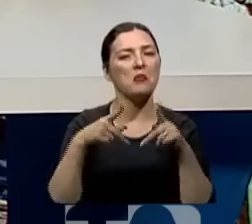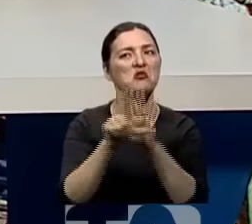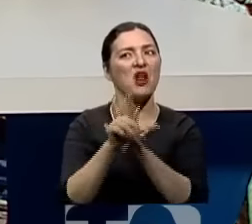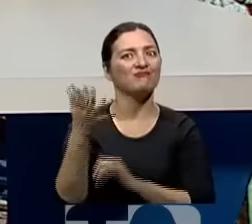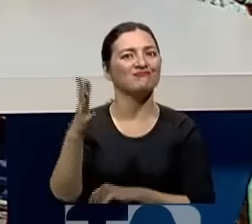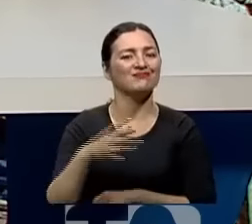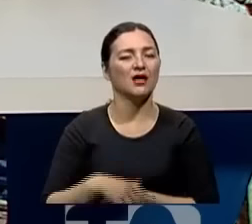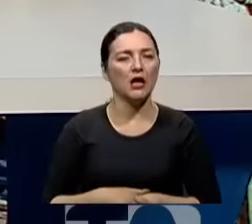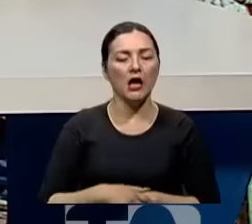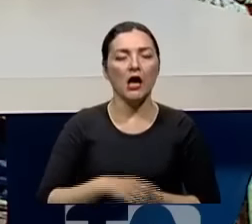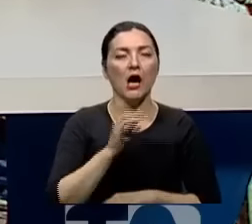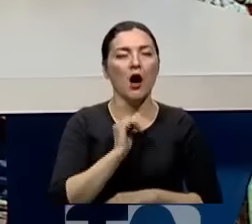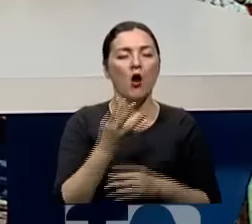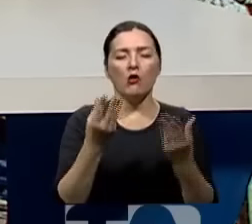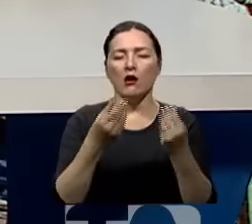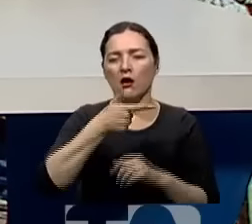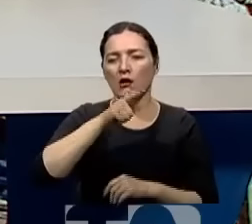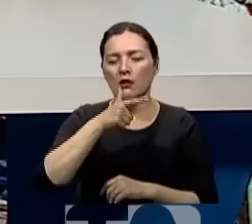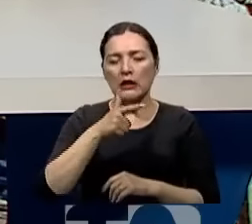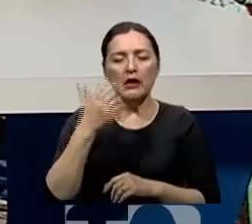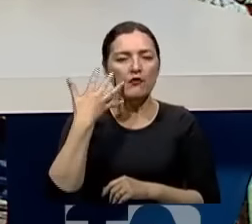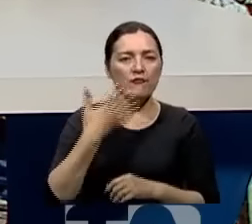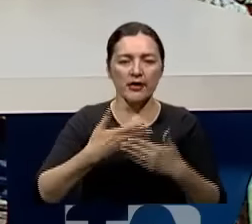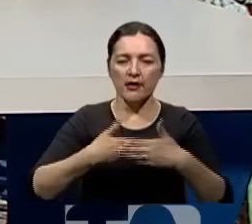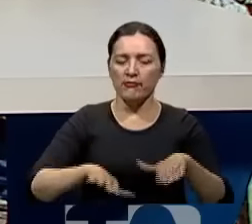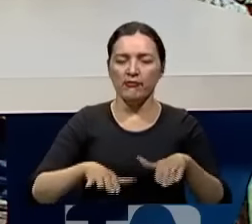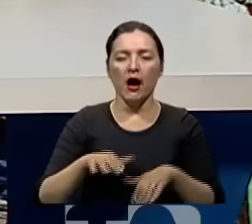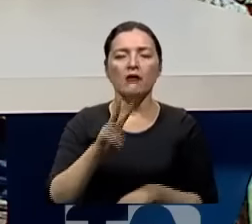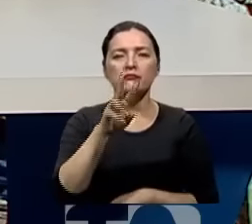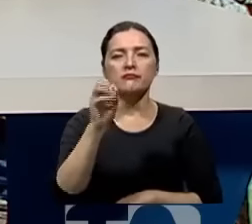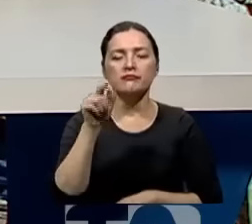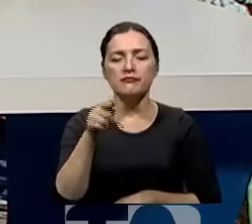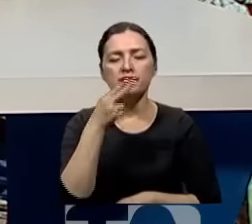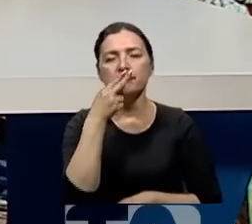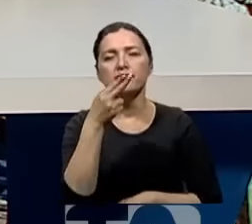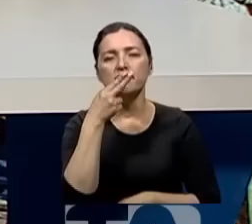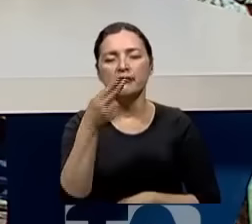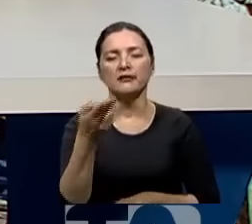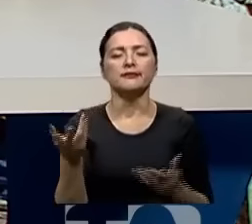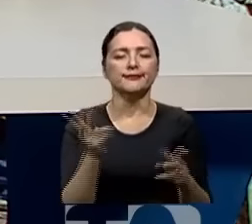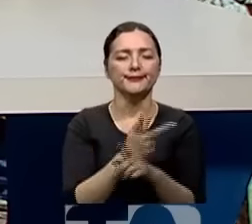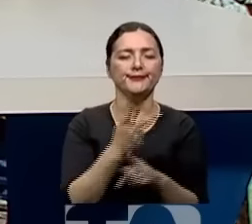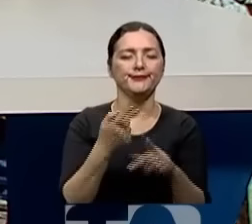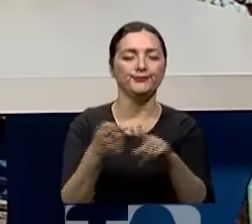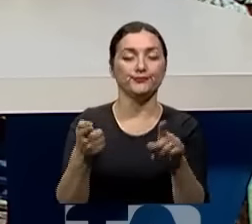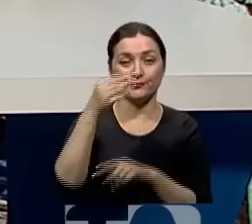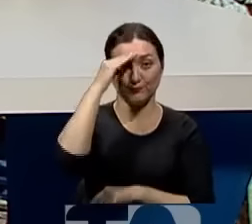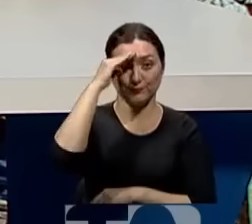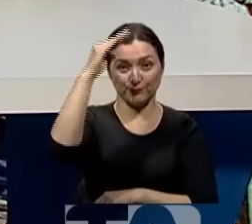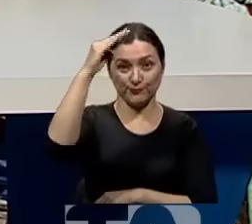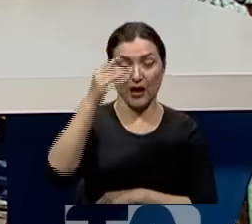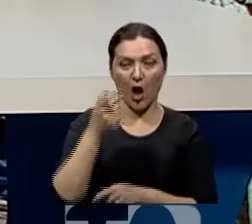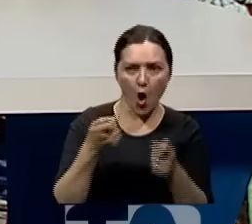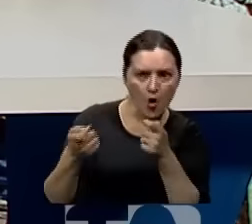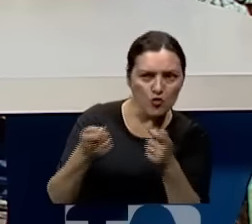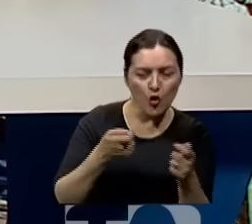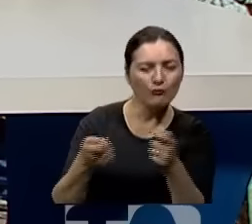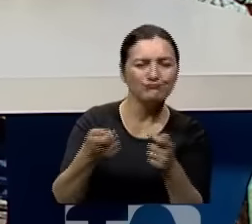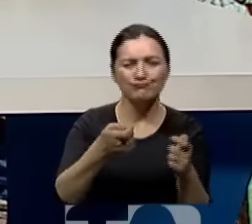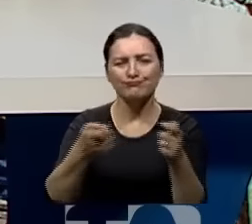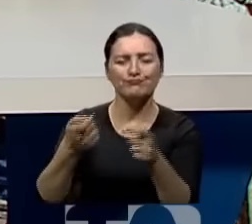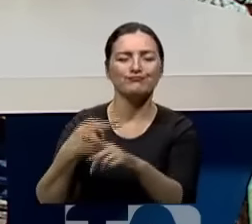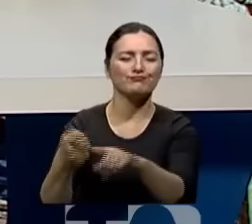alcohólicas caducadas y 26.000 cigarrillos de contrabando. Lo decomisado es producto de varios operativos de control realizados